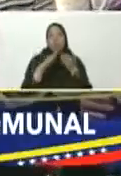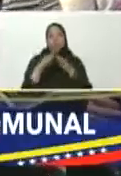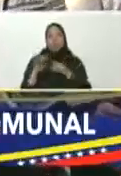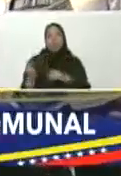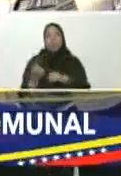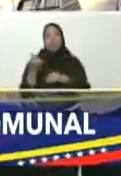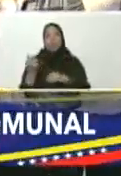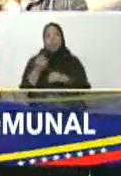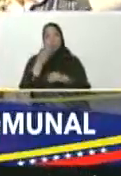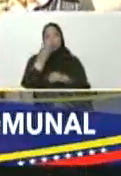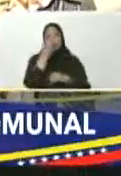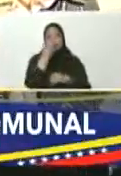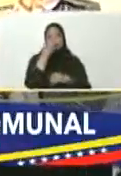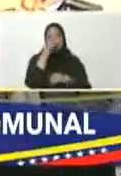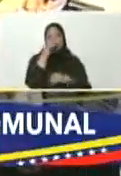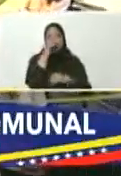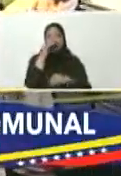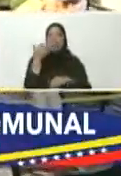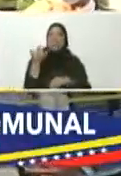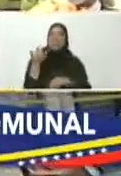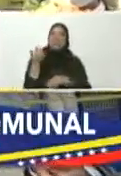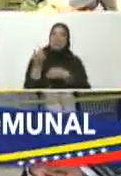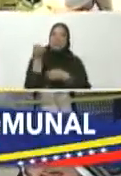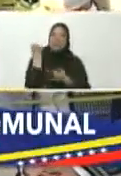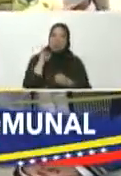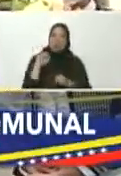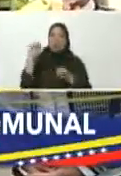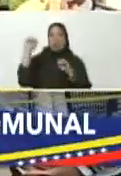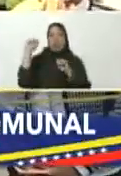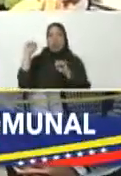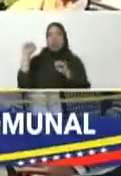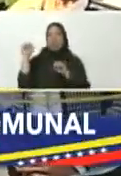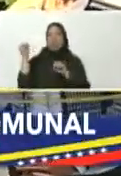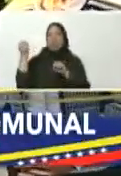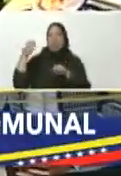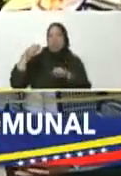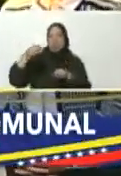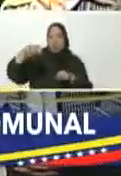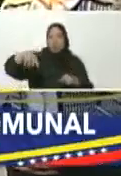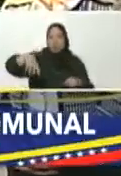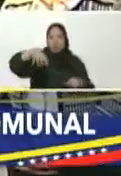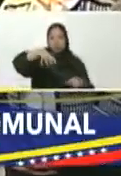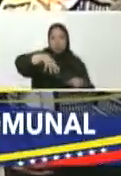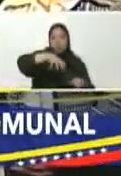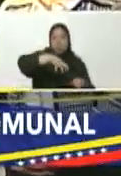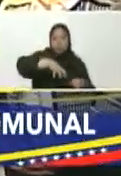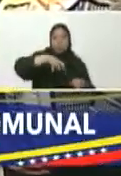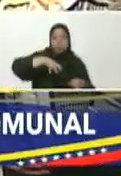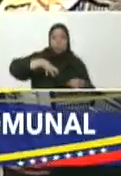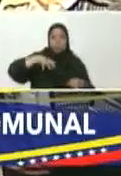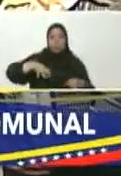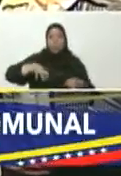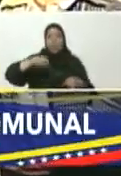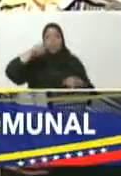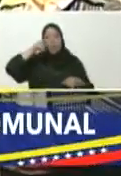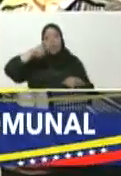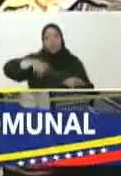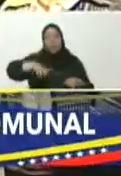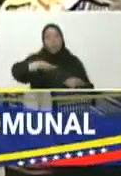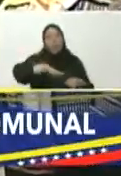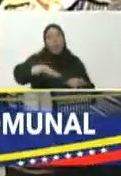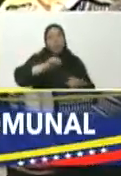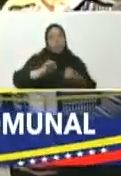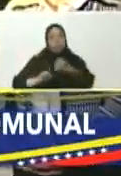zona, para ir construyendo el socialismo territorial, el socialismo de la base, el socialismo del pueblo,